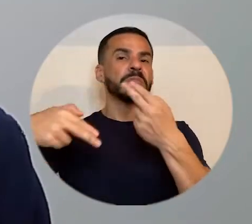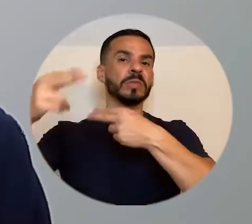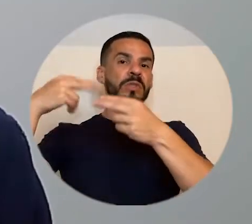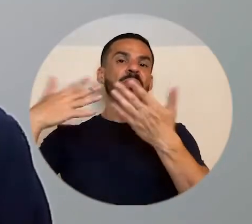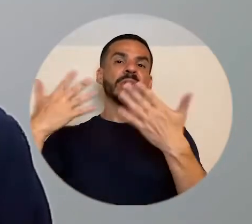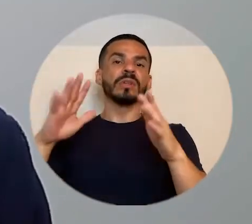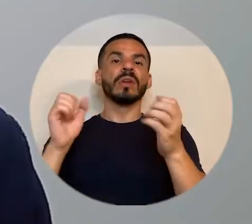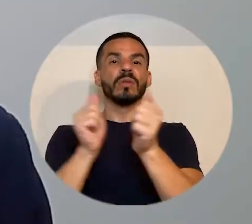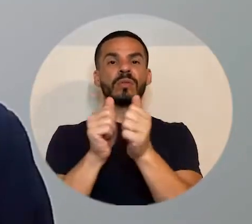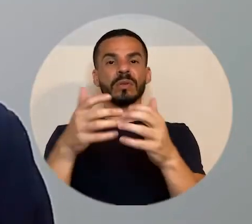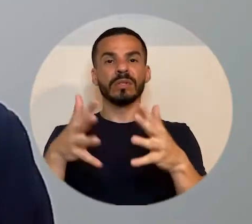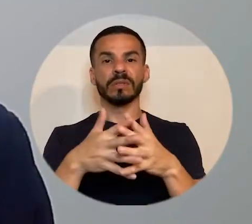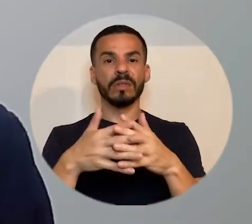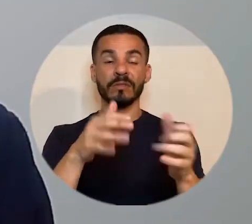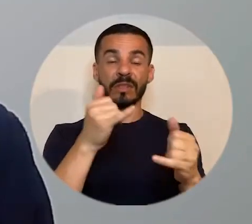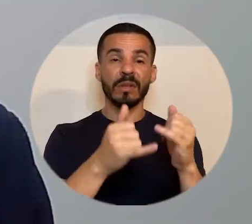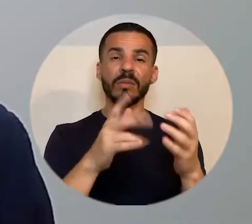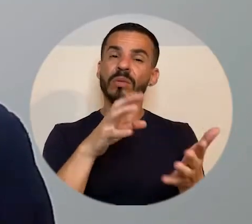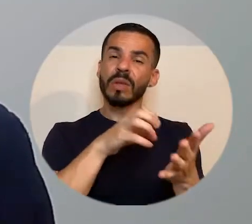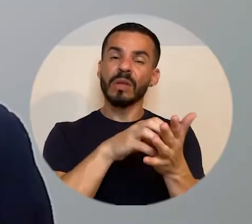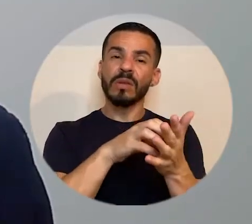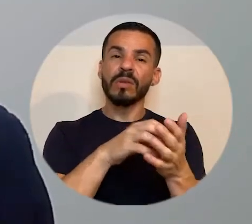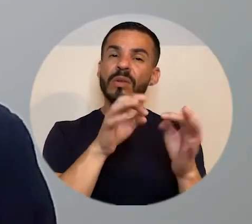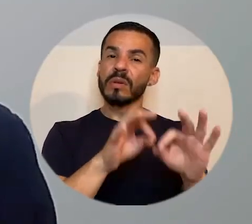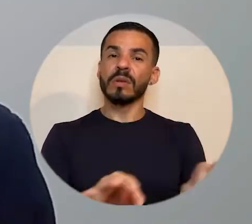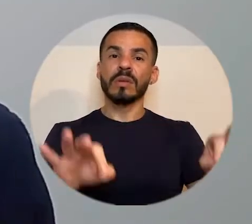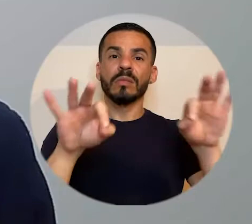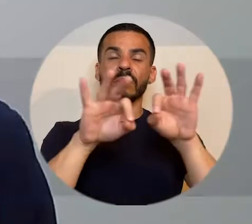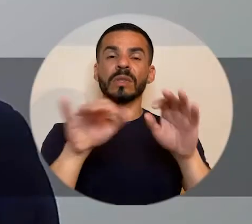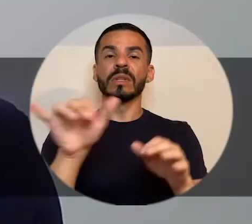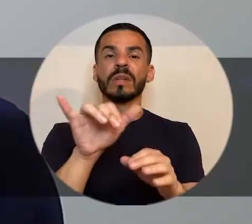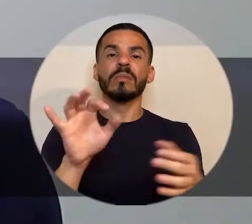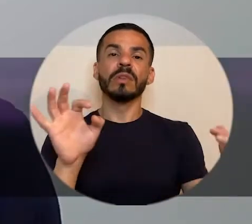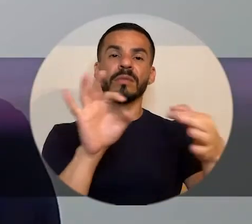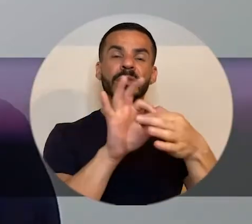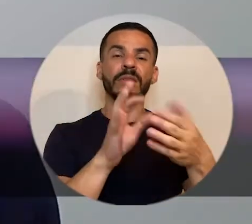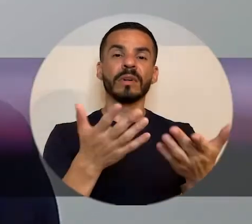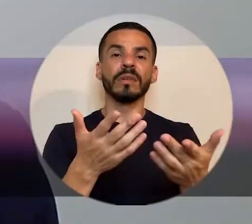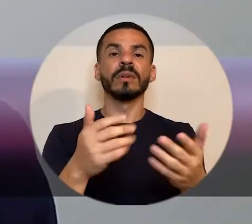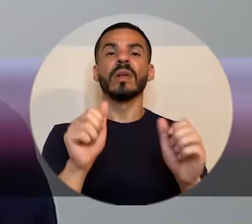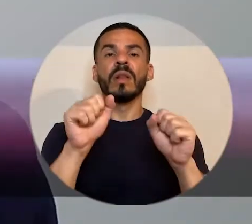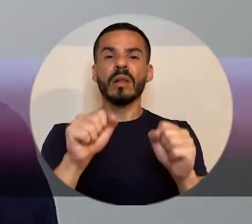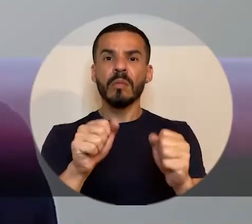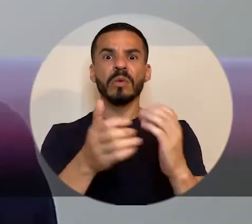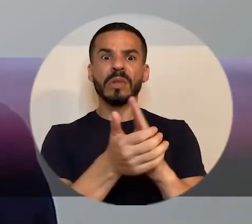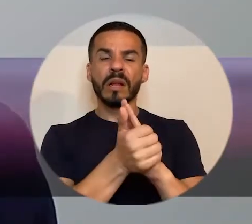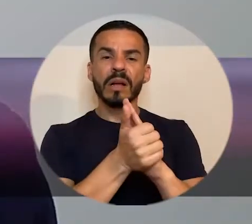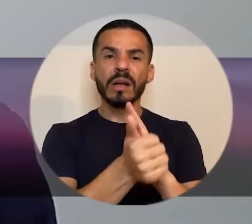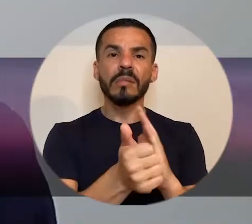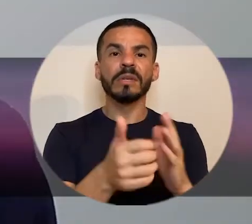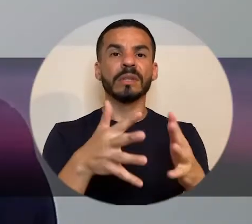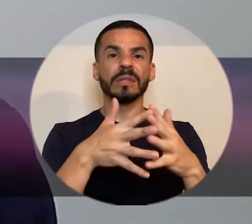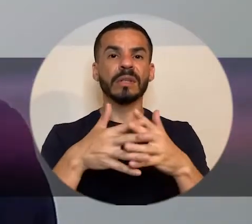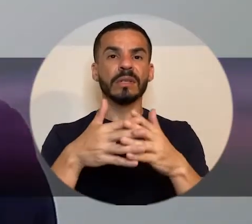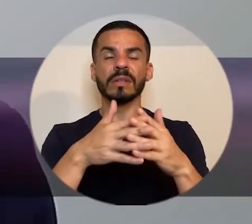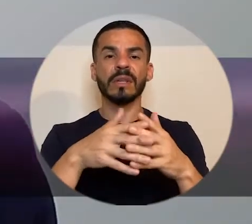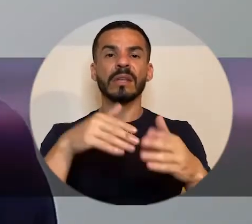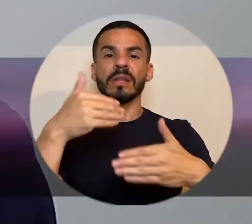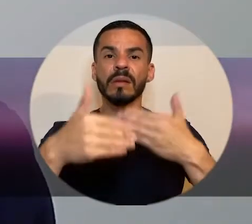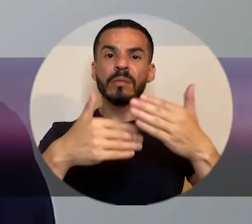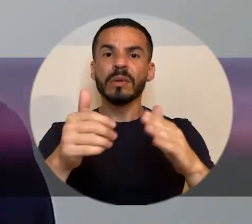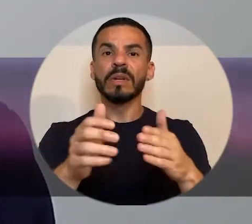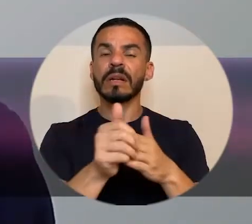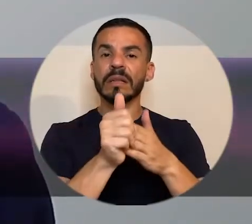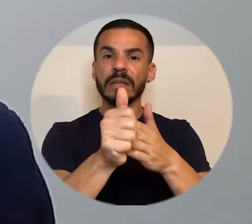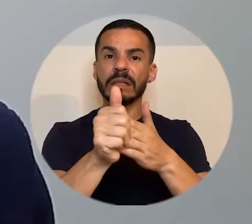de Estados Unidos. Finalmente, un cuestionamiento relevante también tiene que ver con la capacidad de Estados Unidos